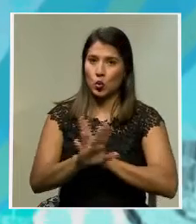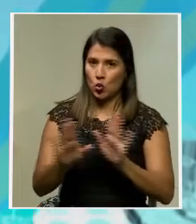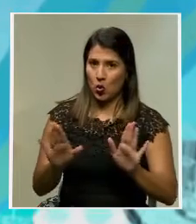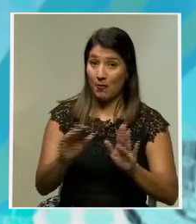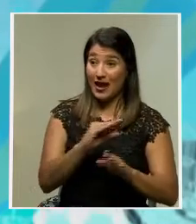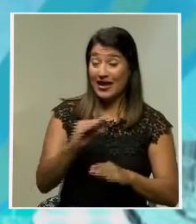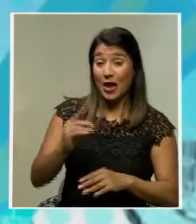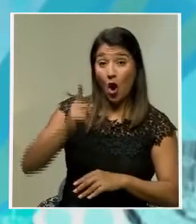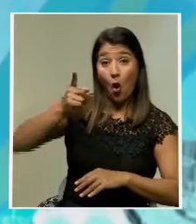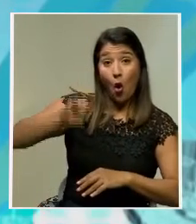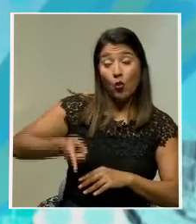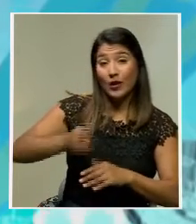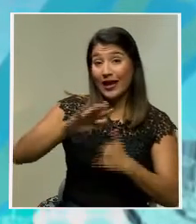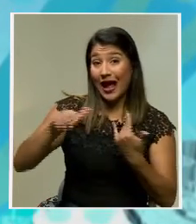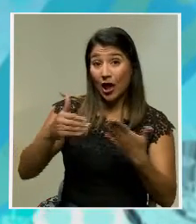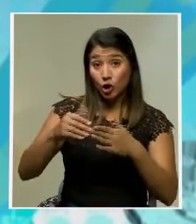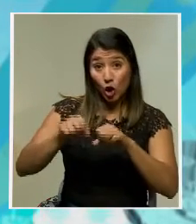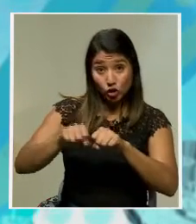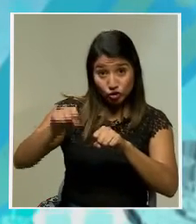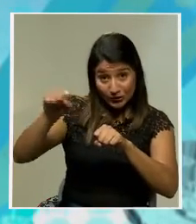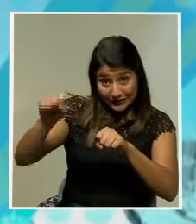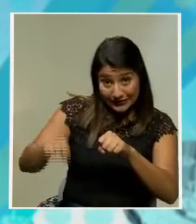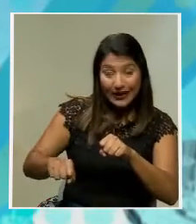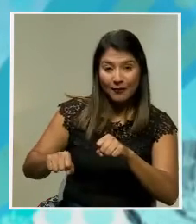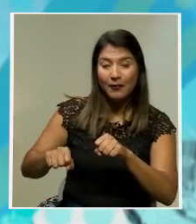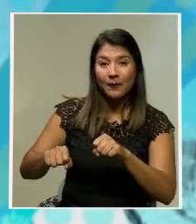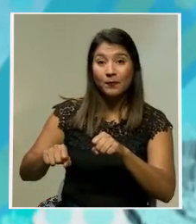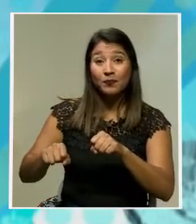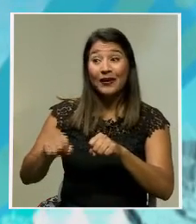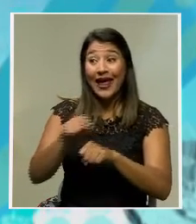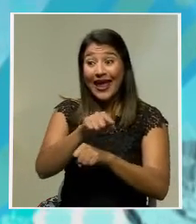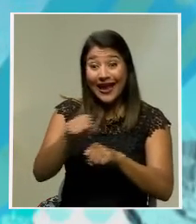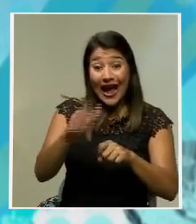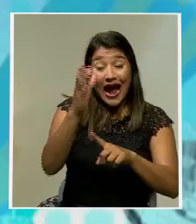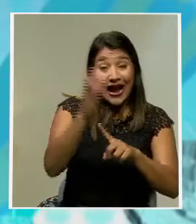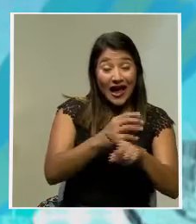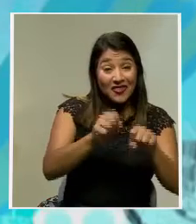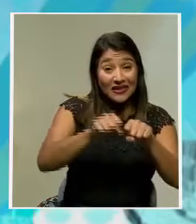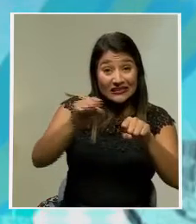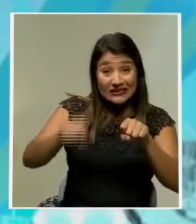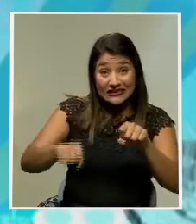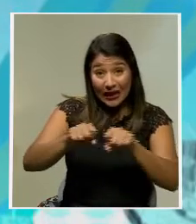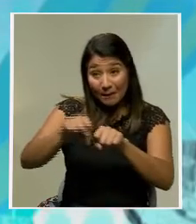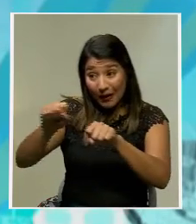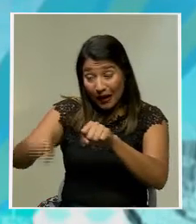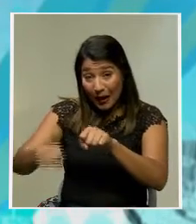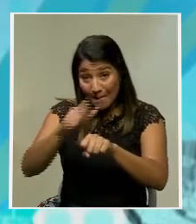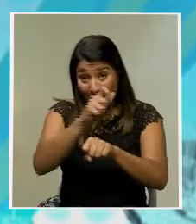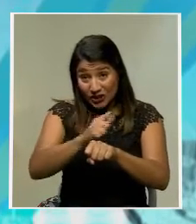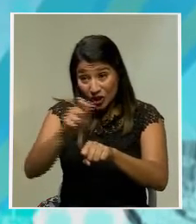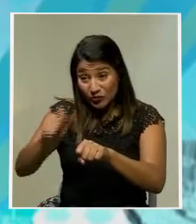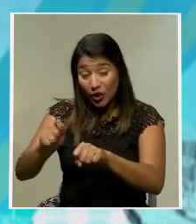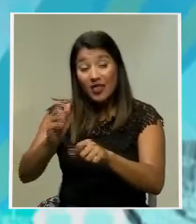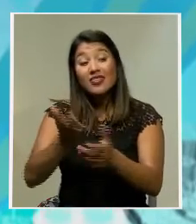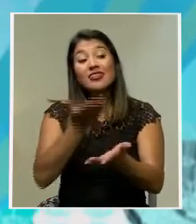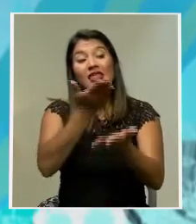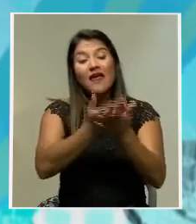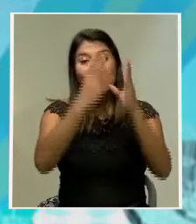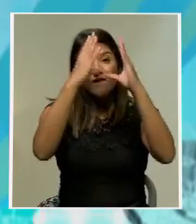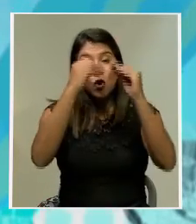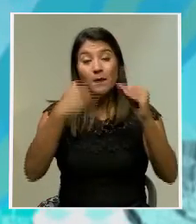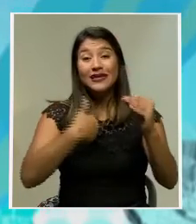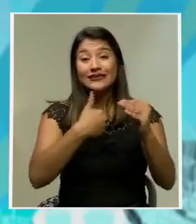estos regímenes de pensiones a que le tengan que trasladar la información al Ministerio de Hacienda cada 3 meses.